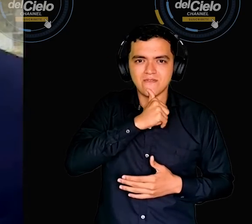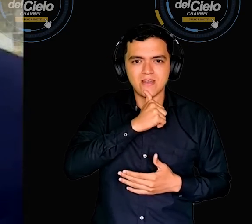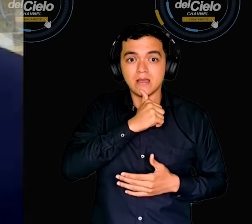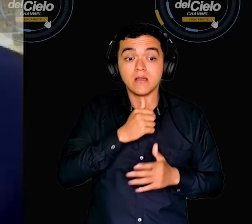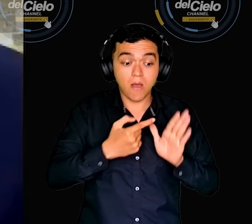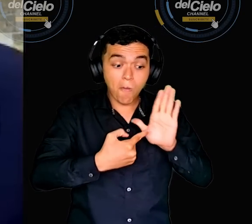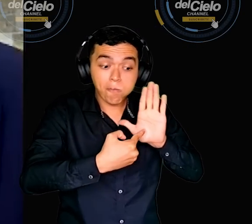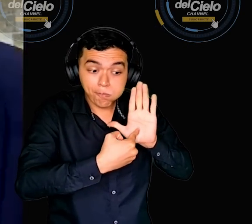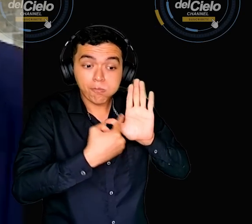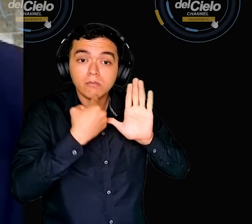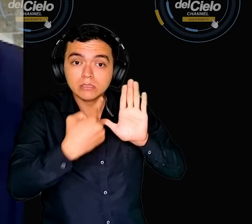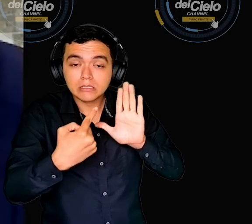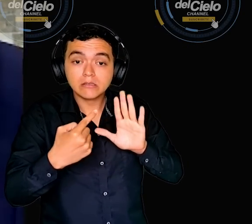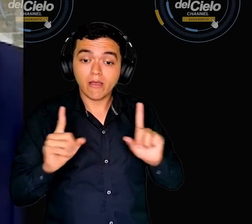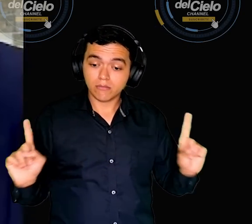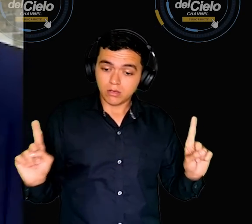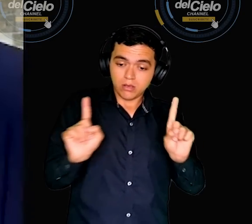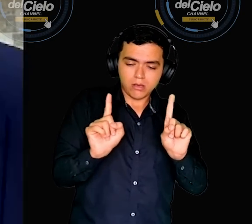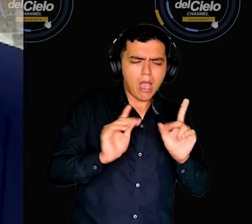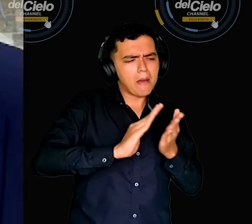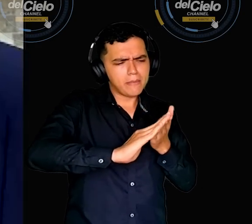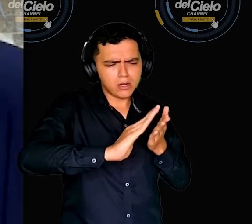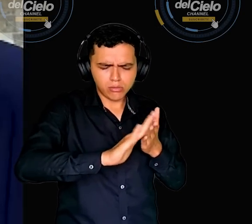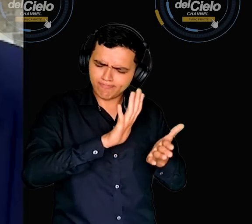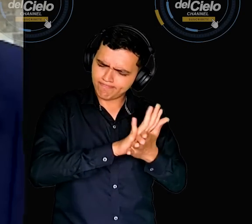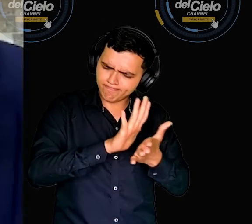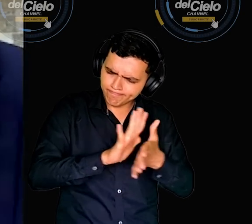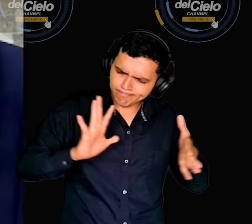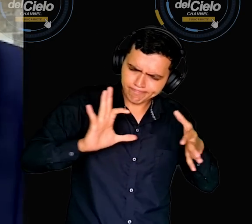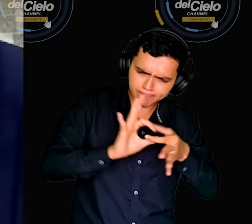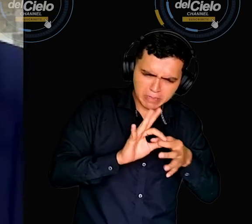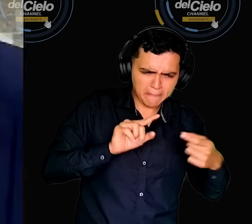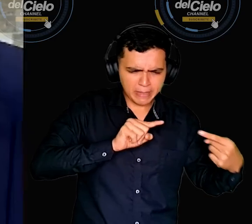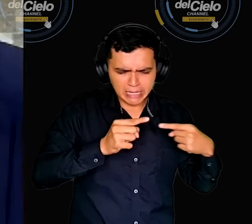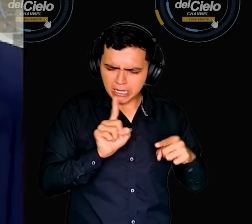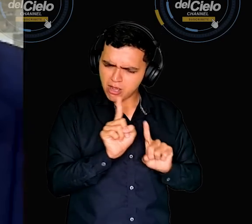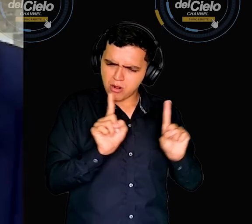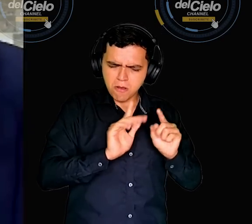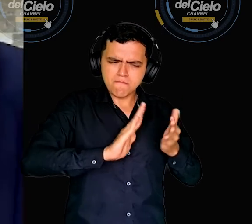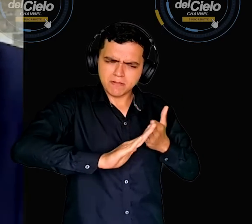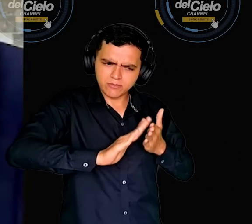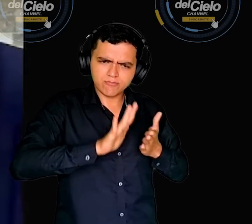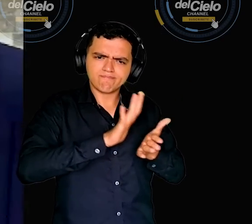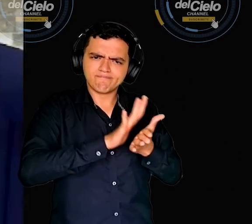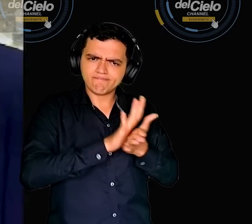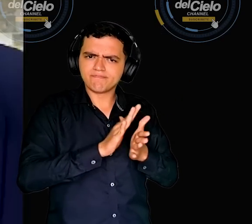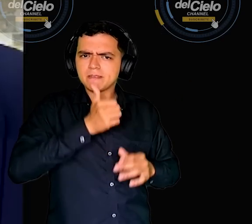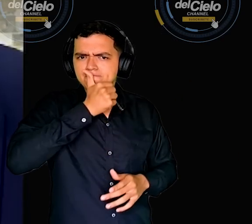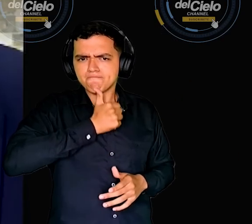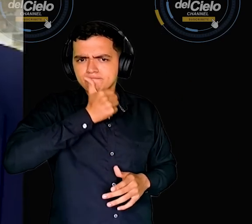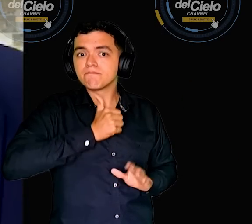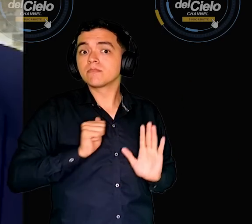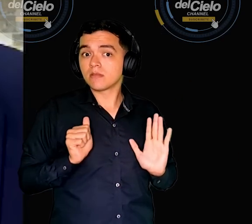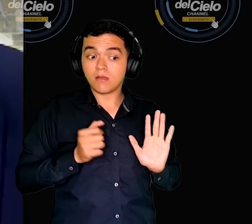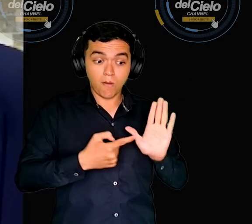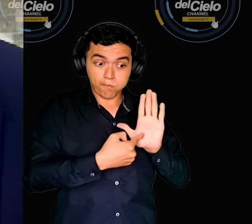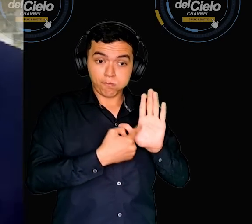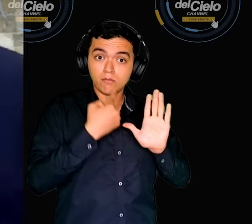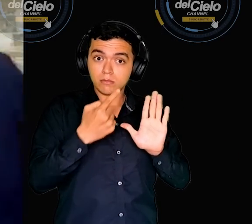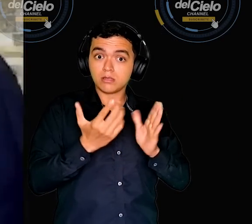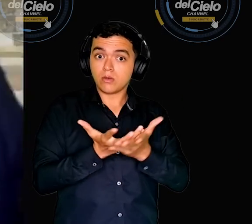tiene que llegar a la realidad de convertirse en un elemento